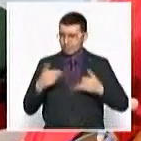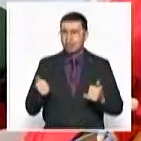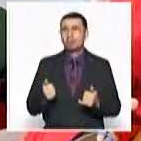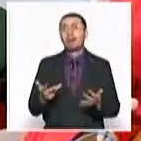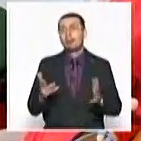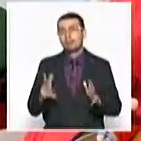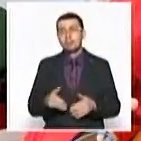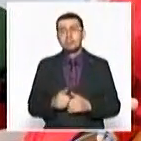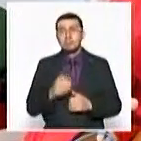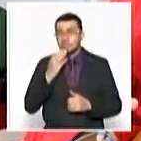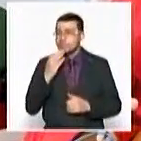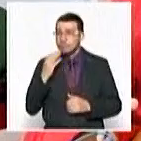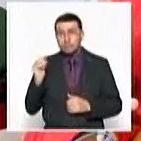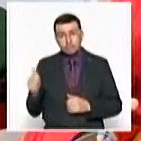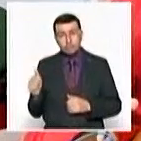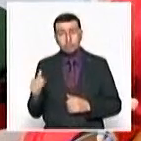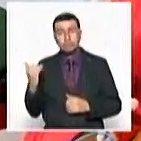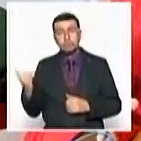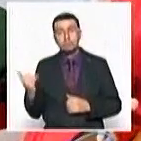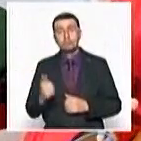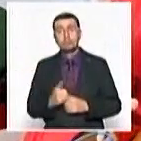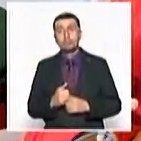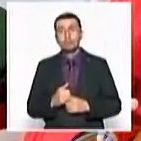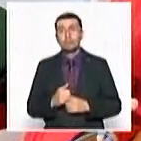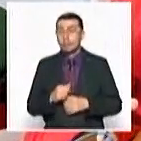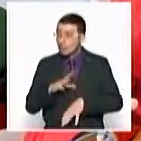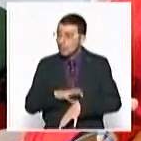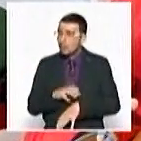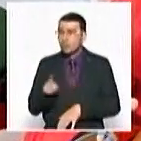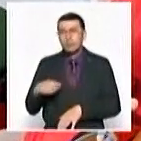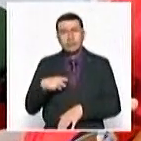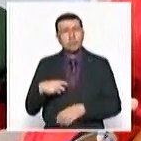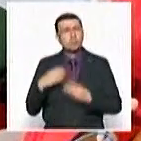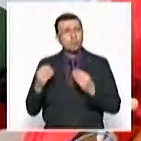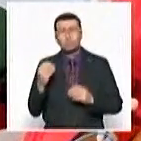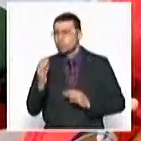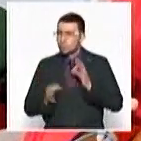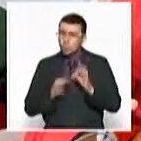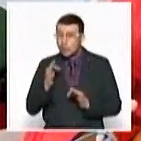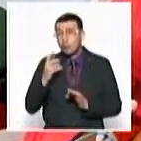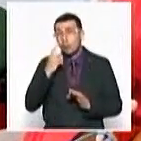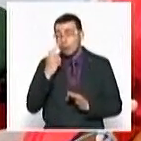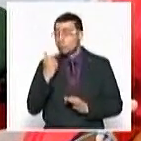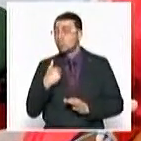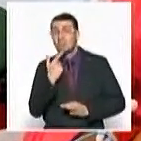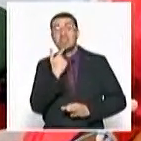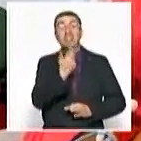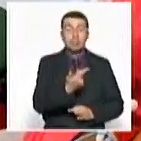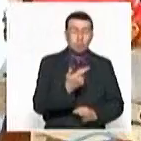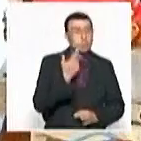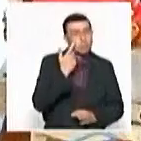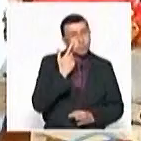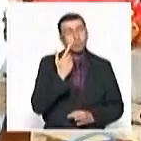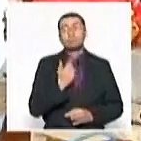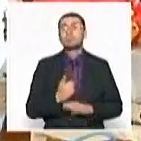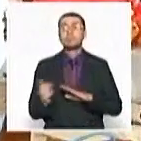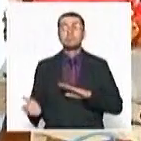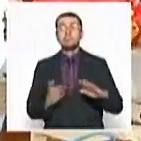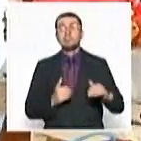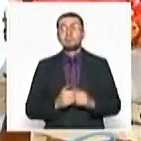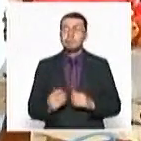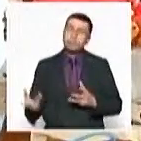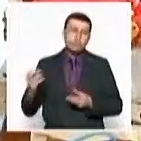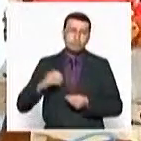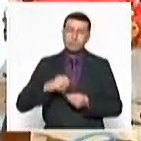en el sacerdote y en el médico hay que tener mucho cuidado con el tema de la palabra. Más preguntas. Estamos utilizando